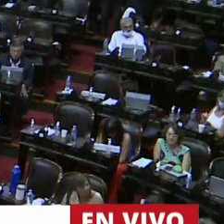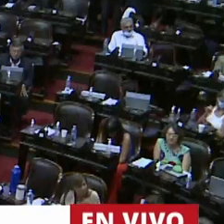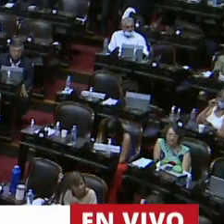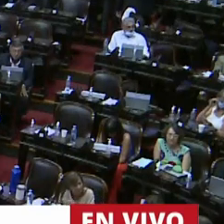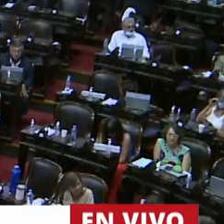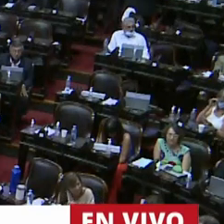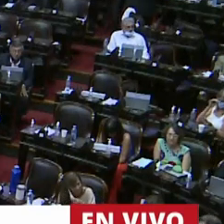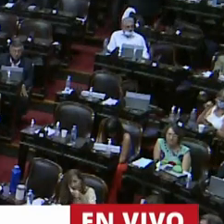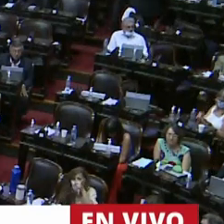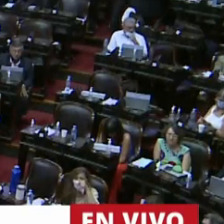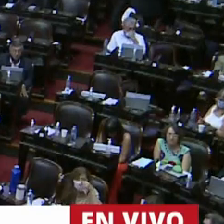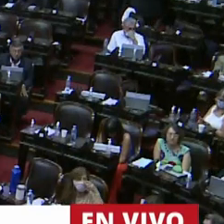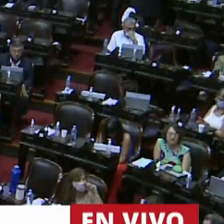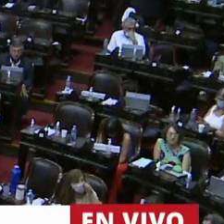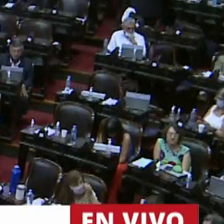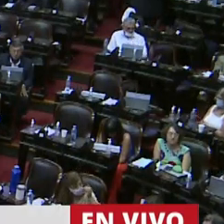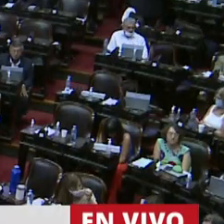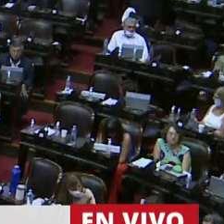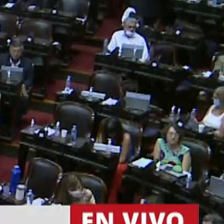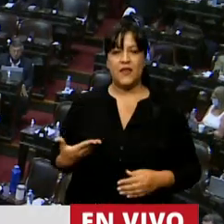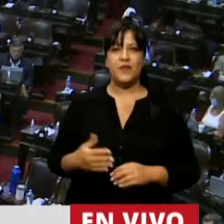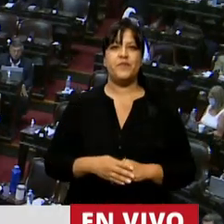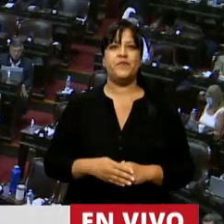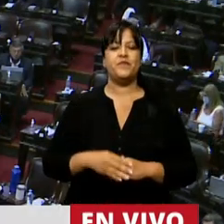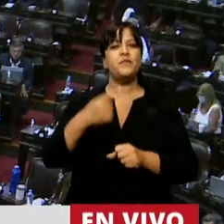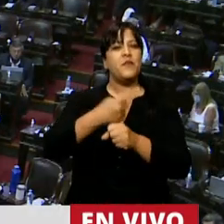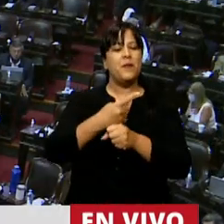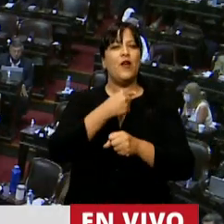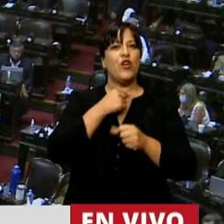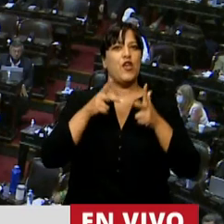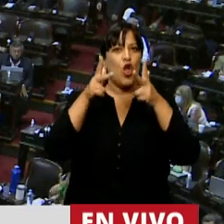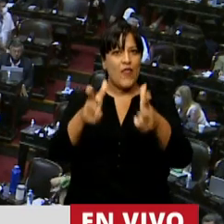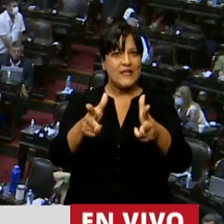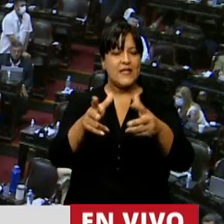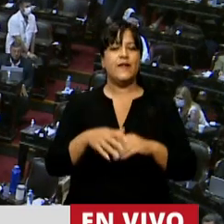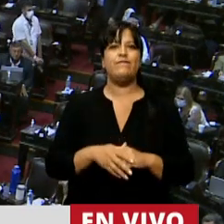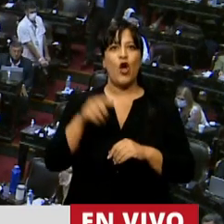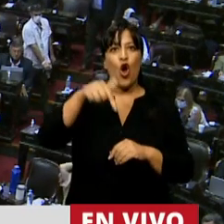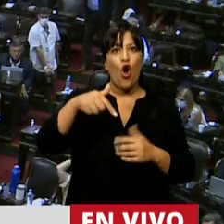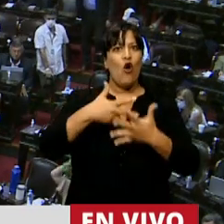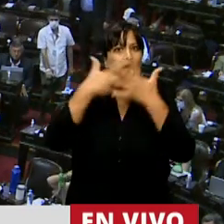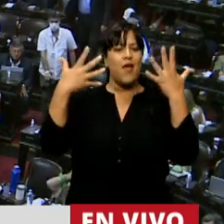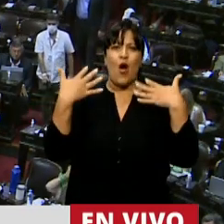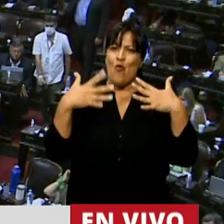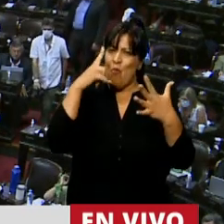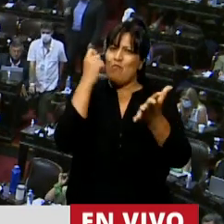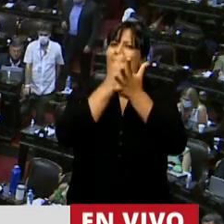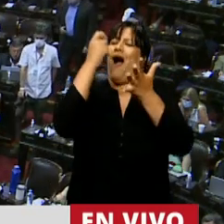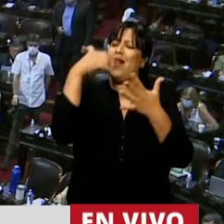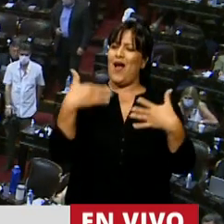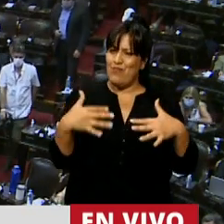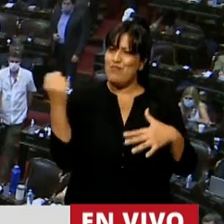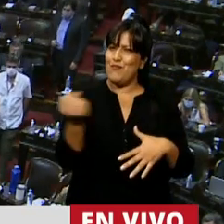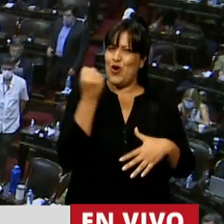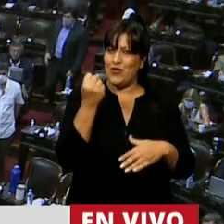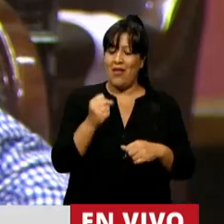Gracias, señor presidente. Permítame la introducción. Quiero destacar, señor presidente, que hoy es un día histórico. Si bien